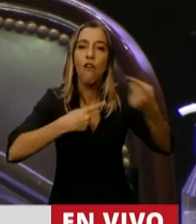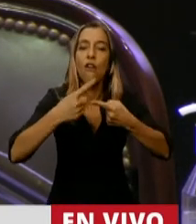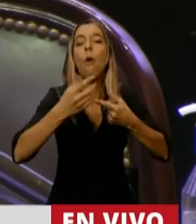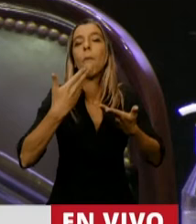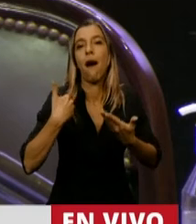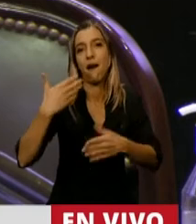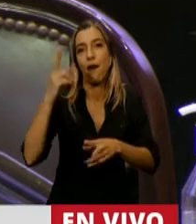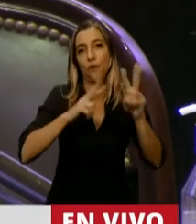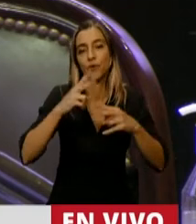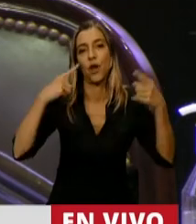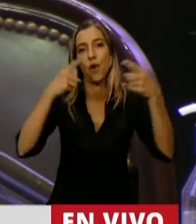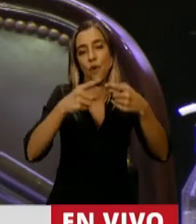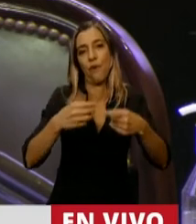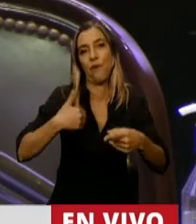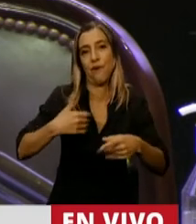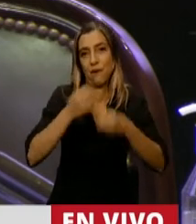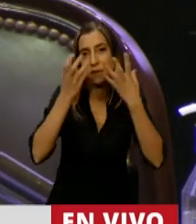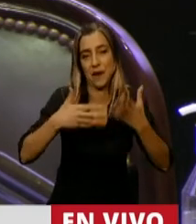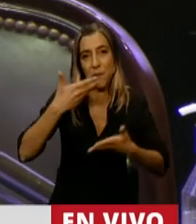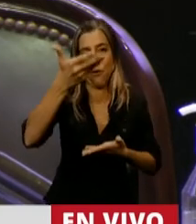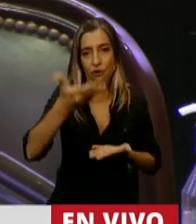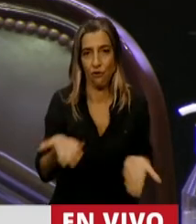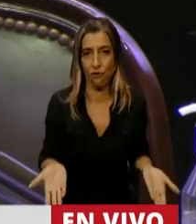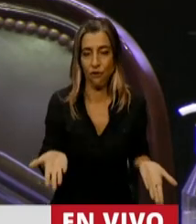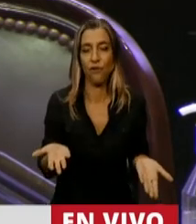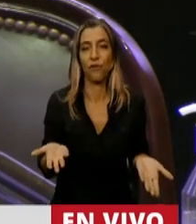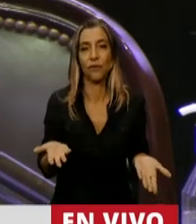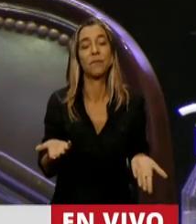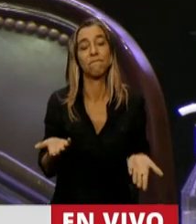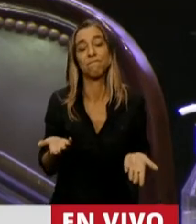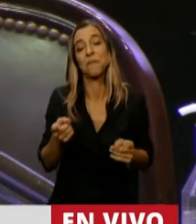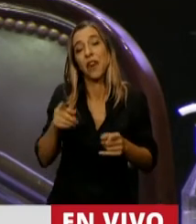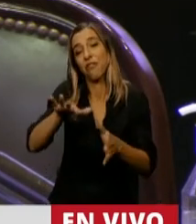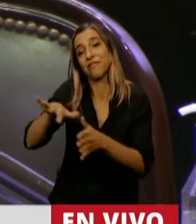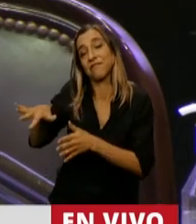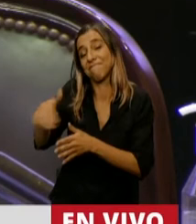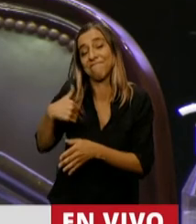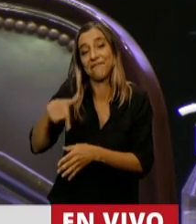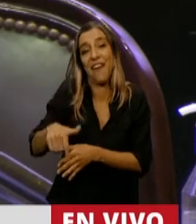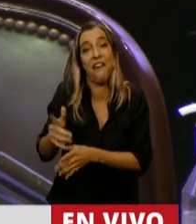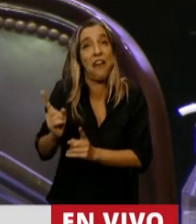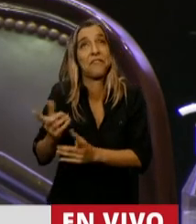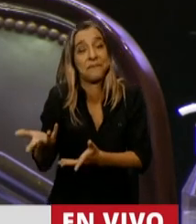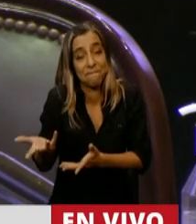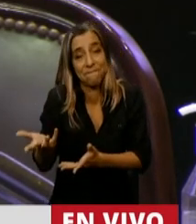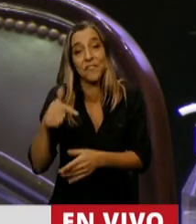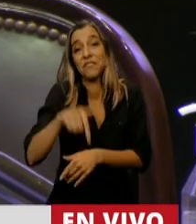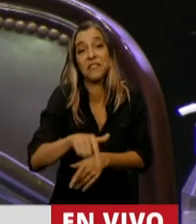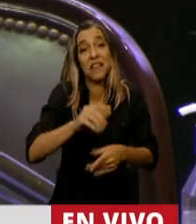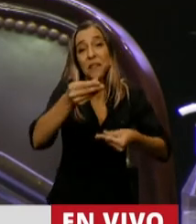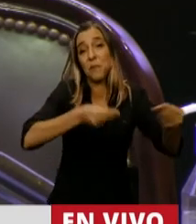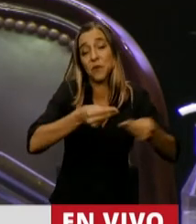sacar adelante a nuestro país. Una vez más, con este presupuesto se eligió el camino de no